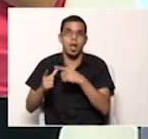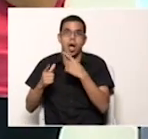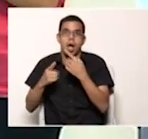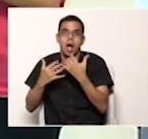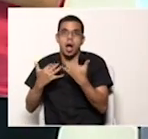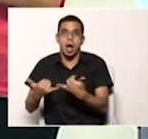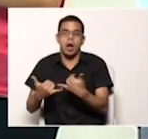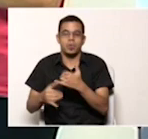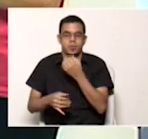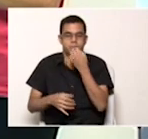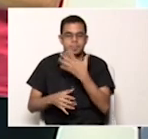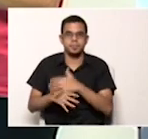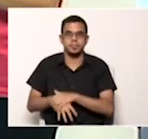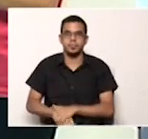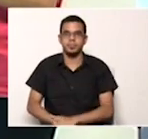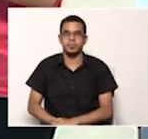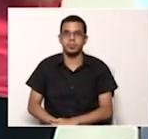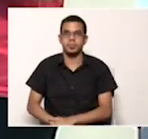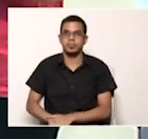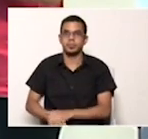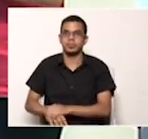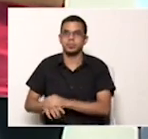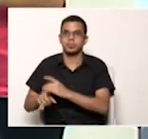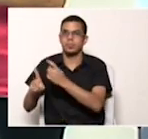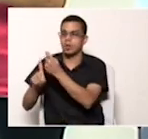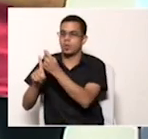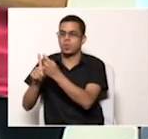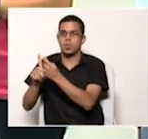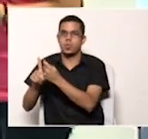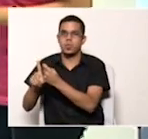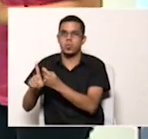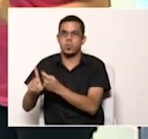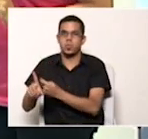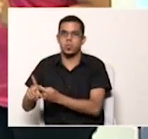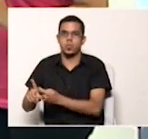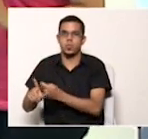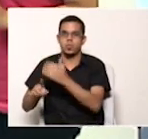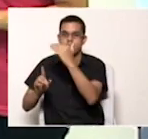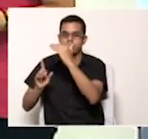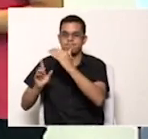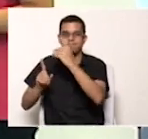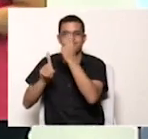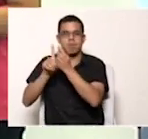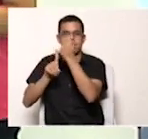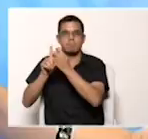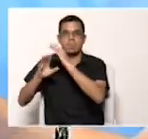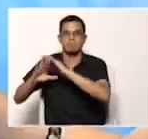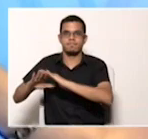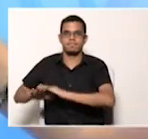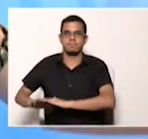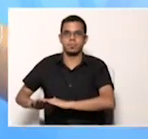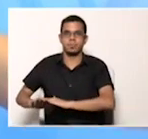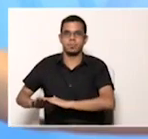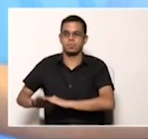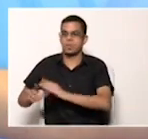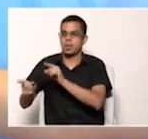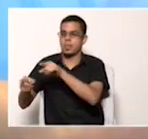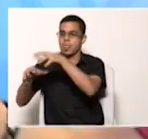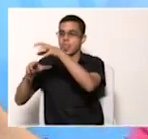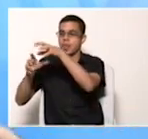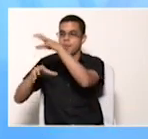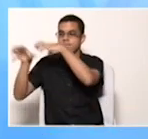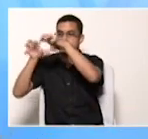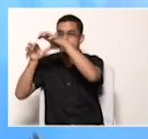disminuyendo ese grado de calor. Eso estoy enfriando. Luego, de estado líquido a estado